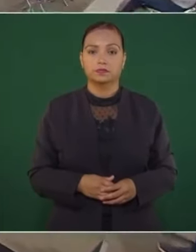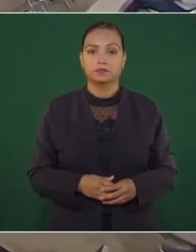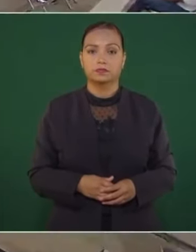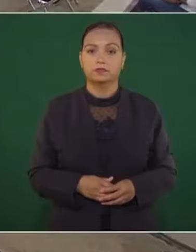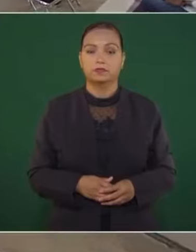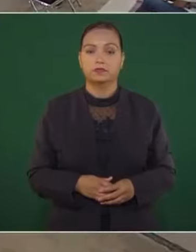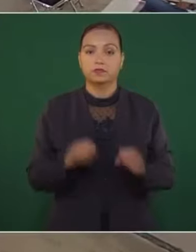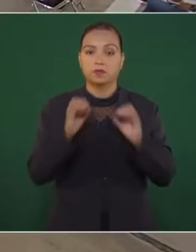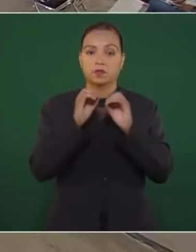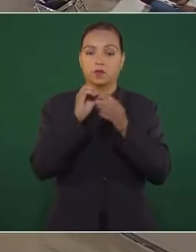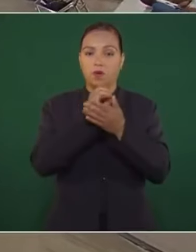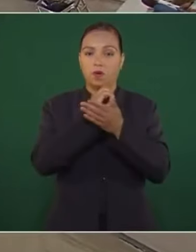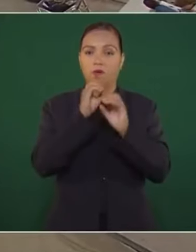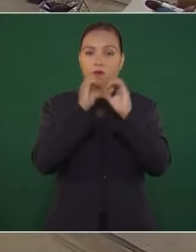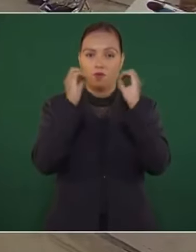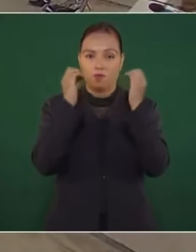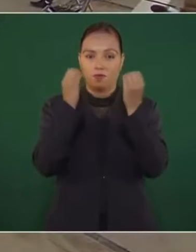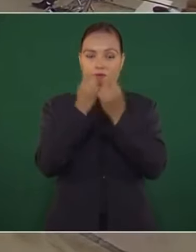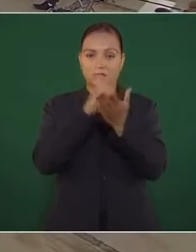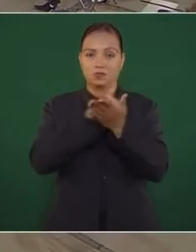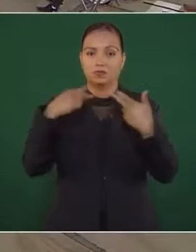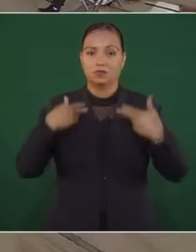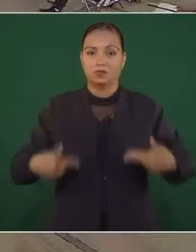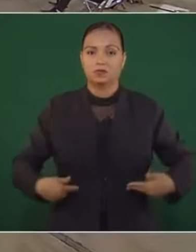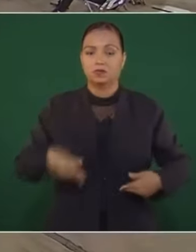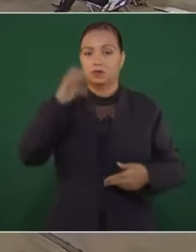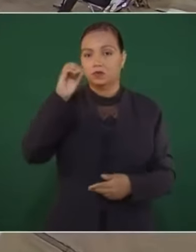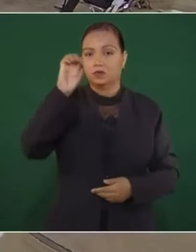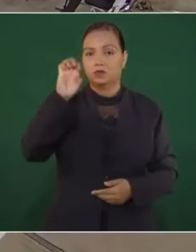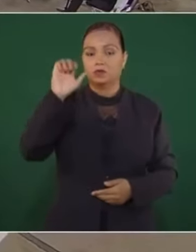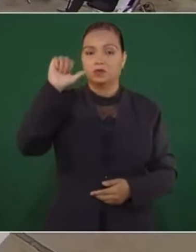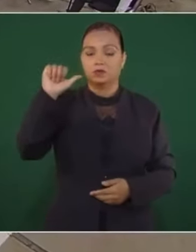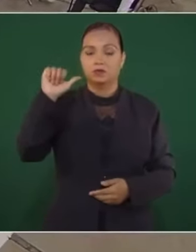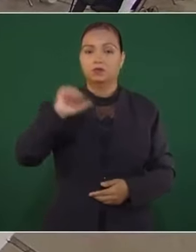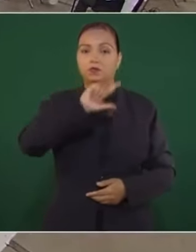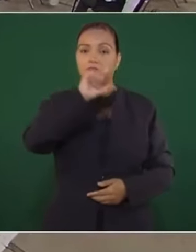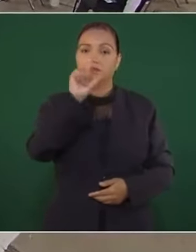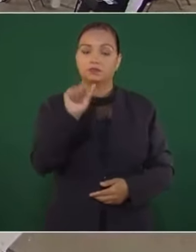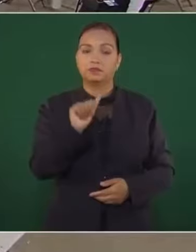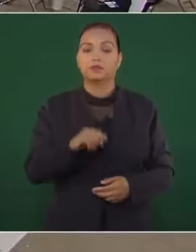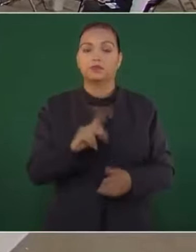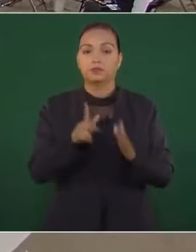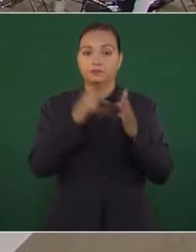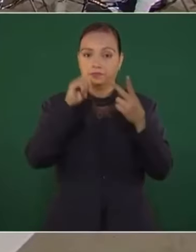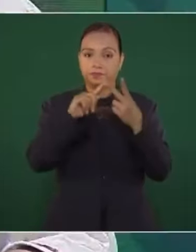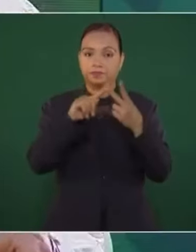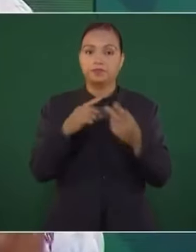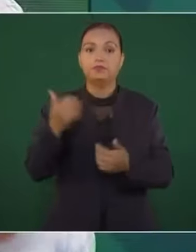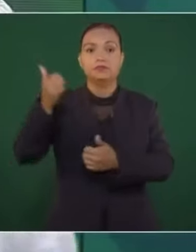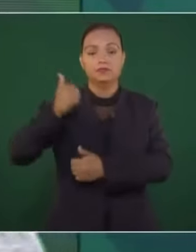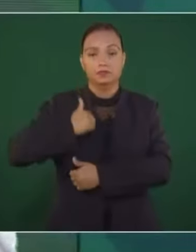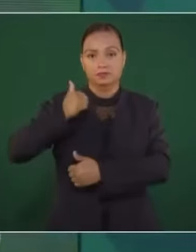organización esta de derechos humanos, de la OEA. Y lo otro fue el